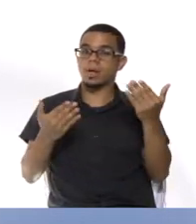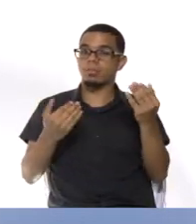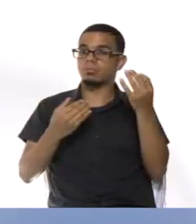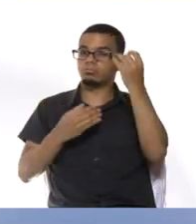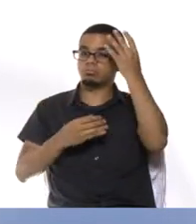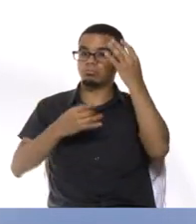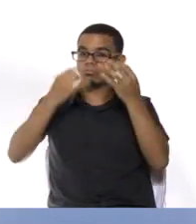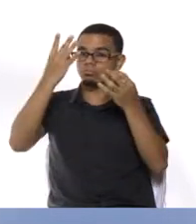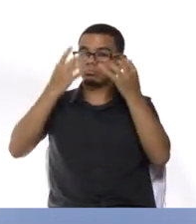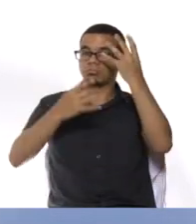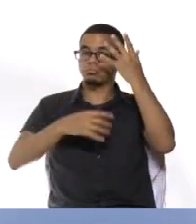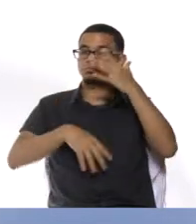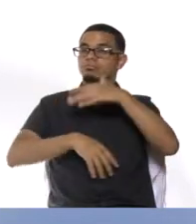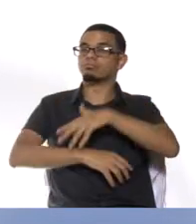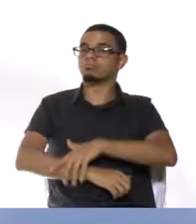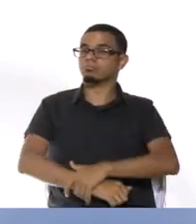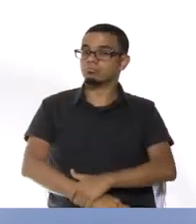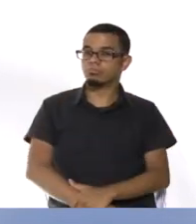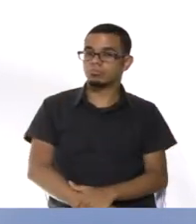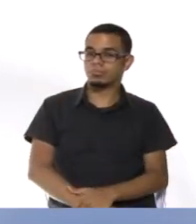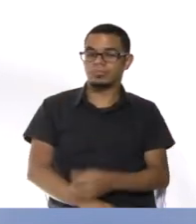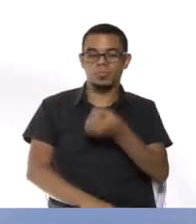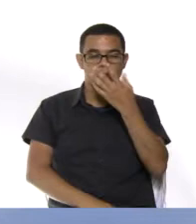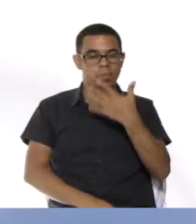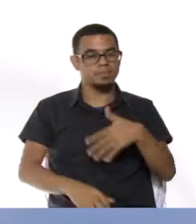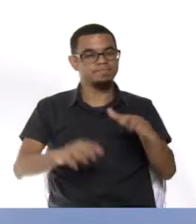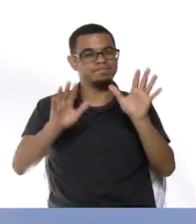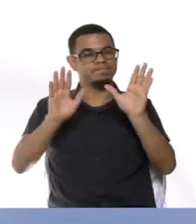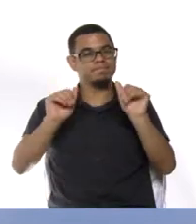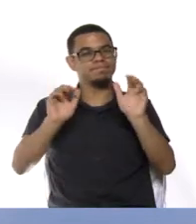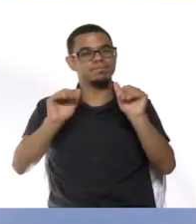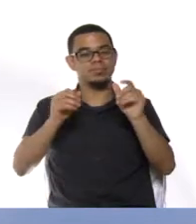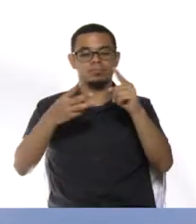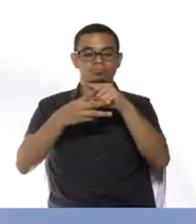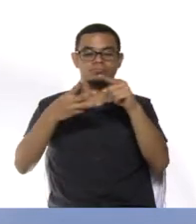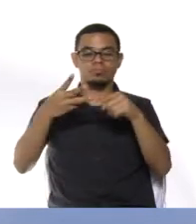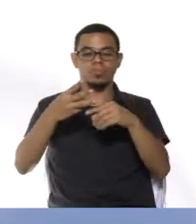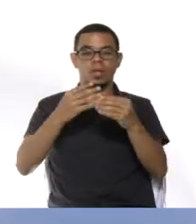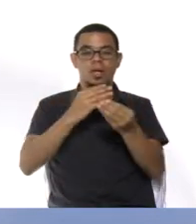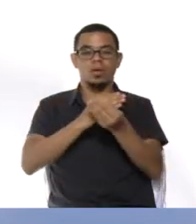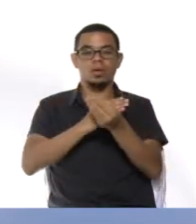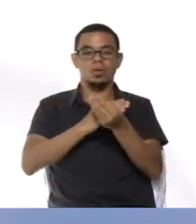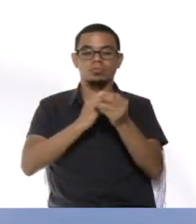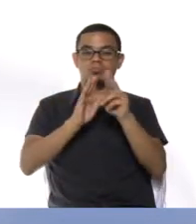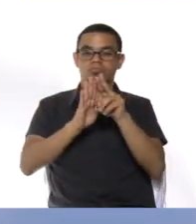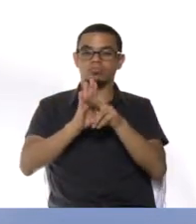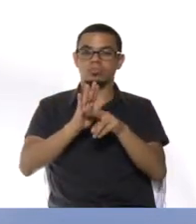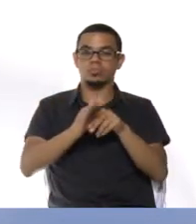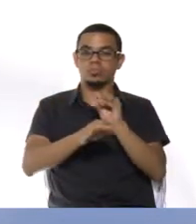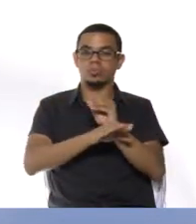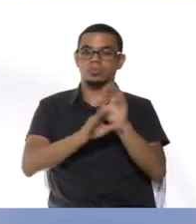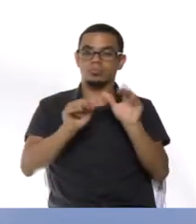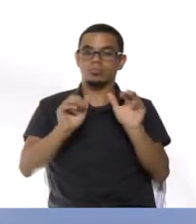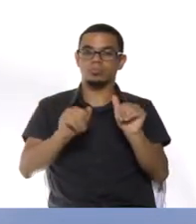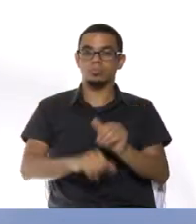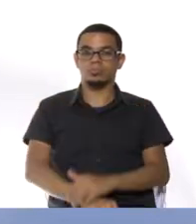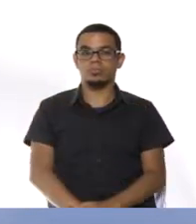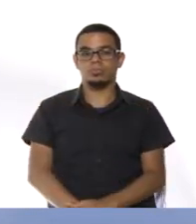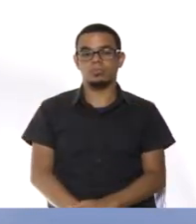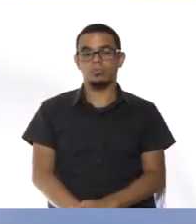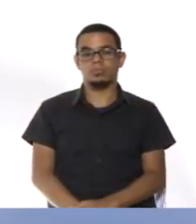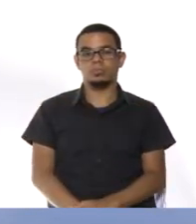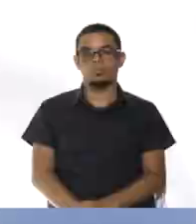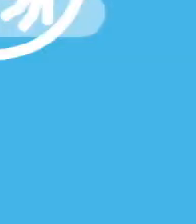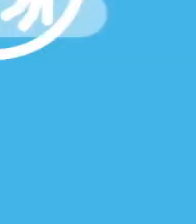destacarse en las actividades. Con esto nos despedimos, recordando las medidas de bioseguridad a cuidarse.